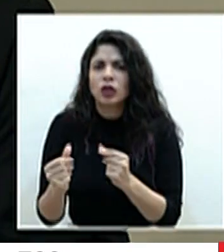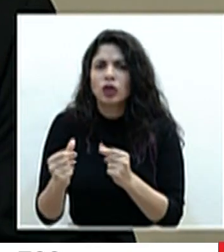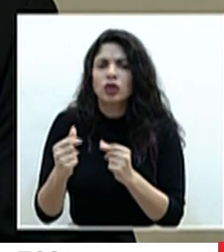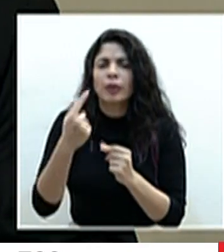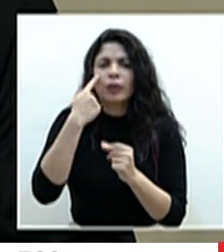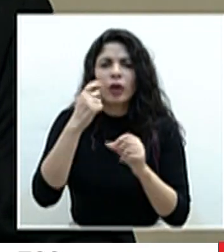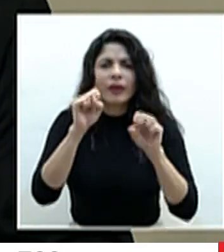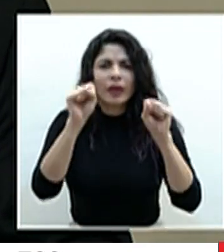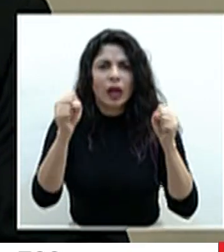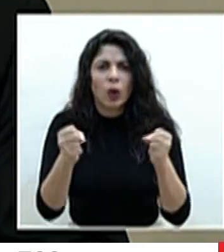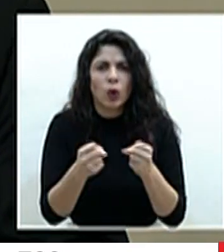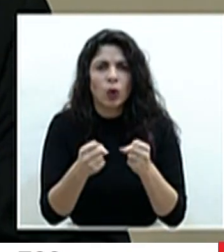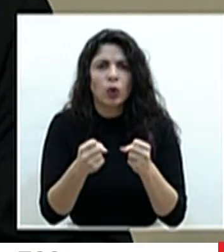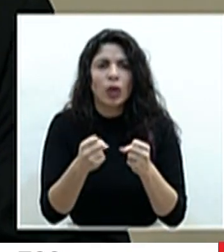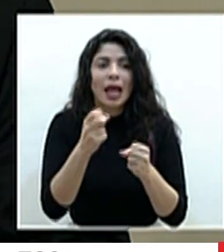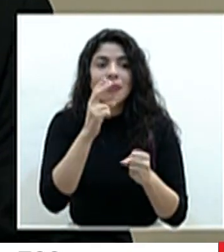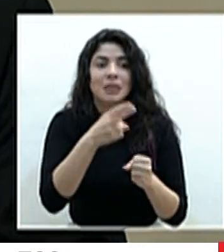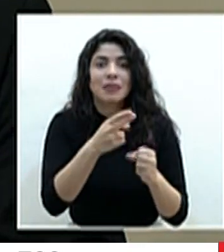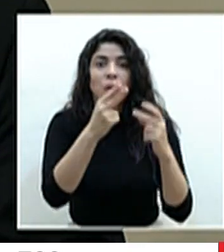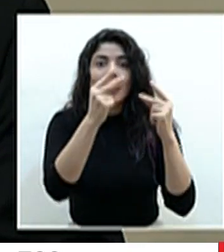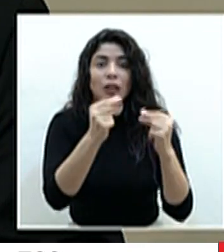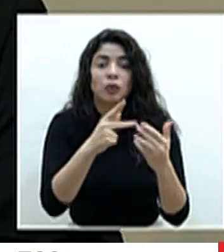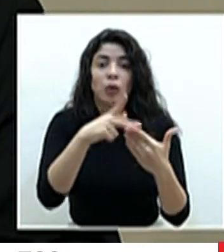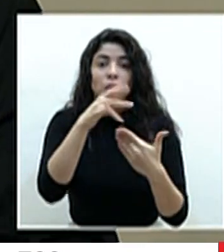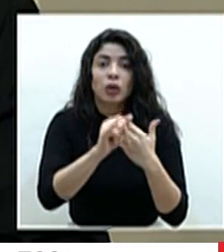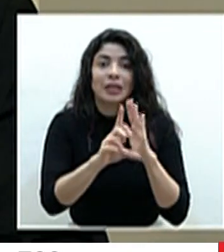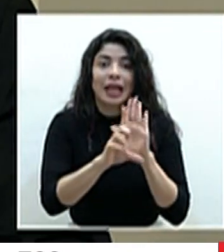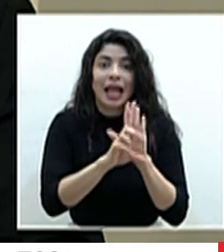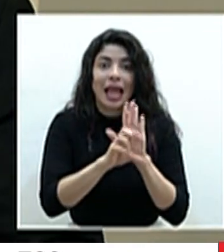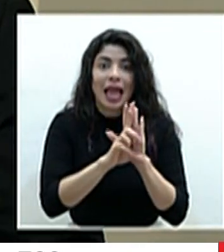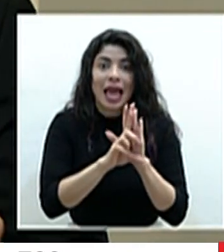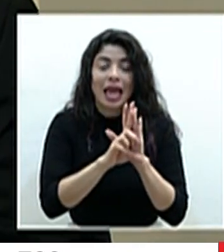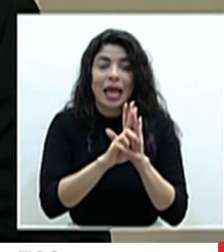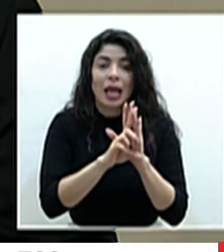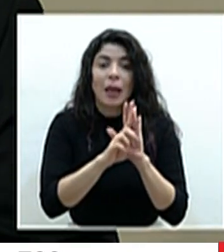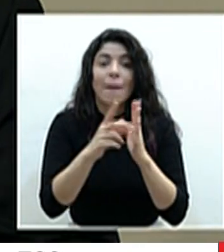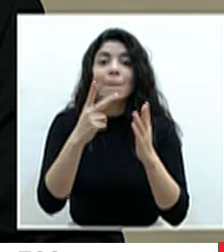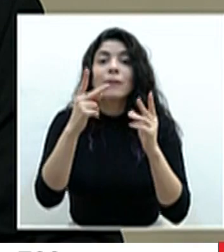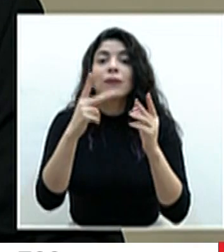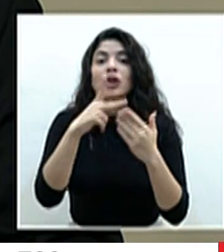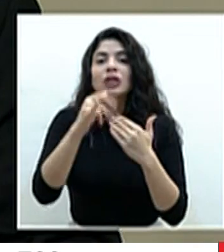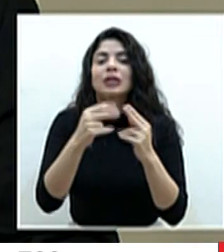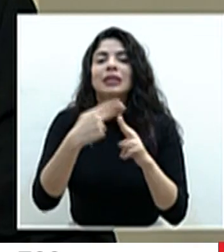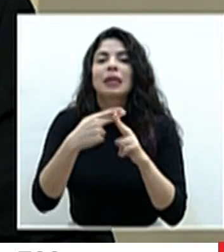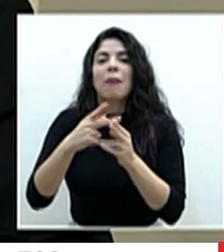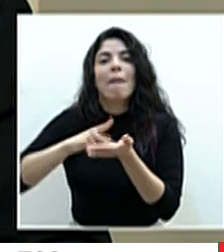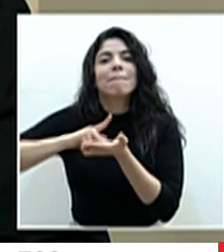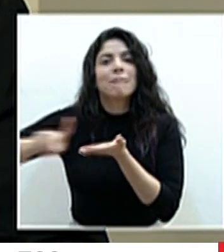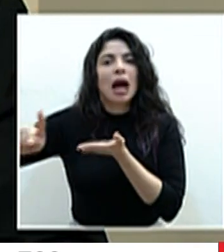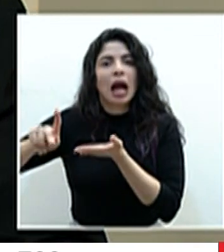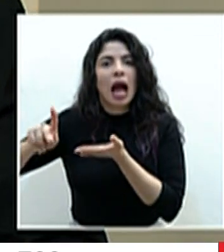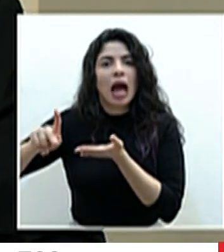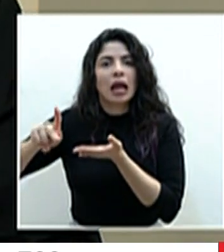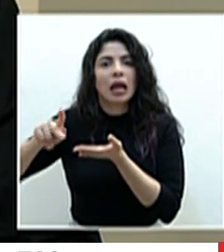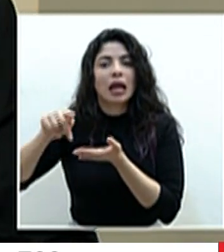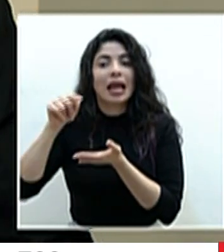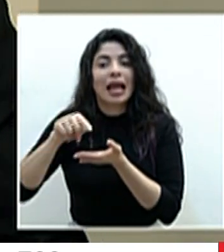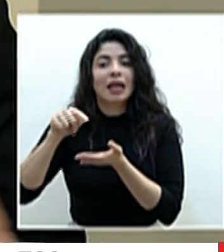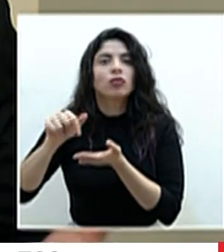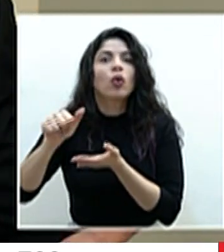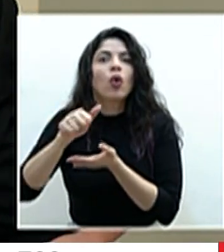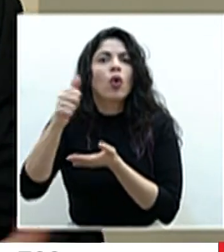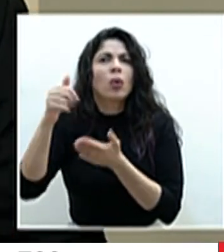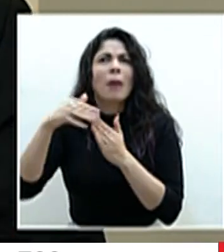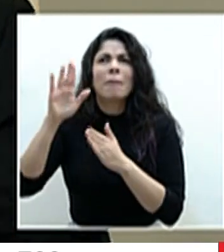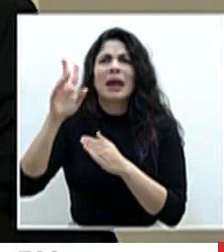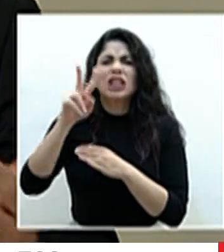recorte. Hay un presupuesto, un proyecto de ley, que es el proyecto de pagar, que estamos hablando que son otros